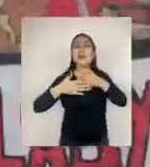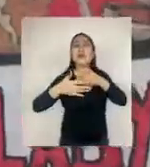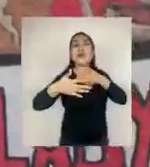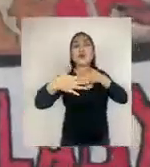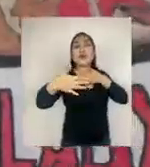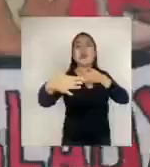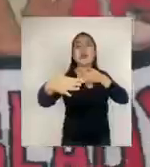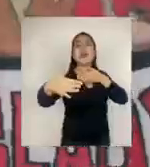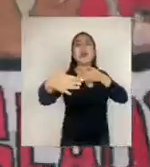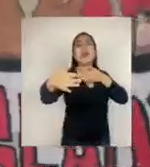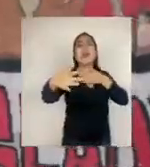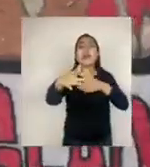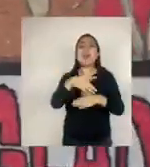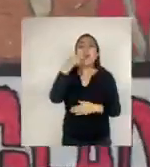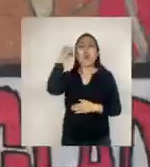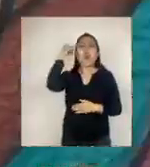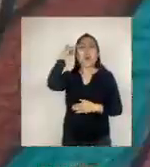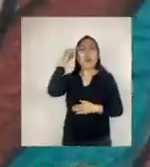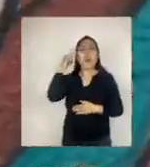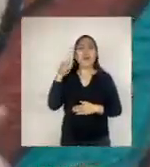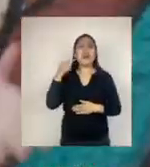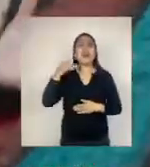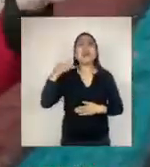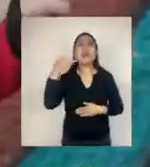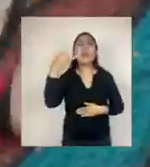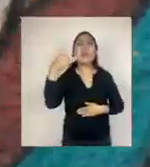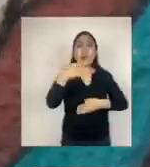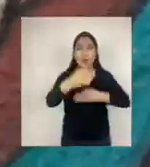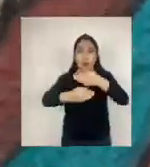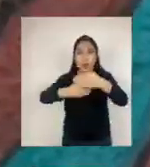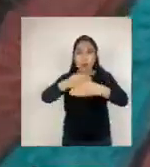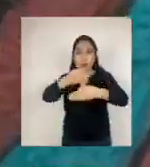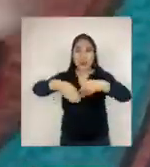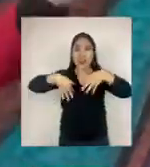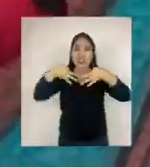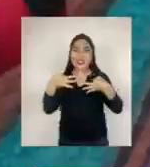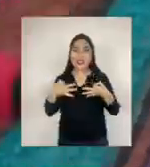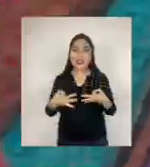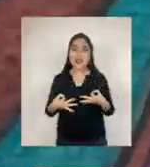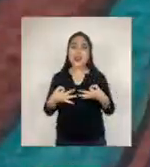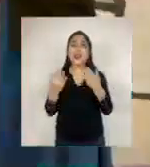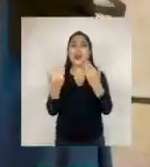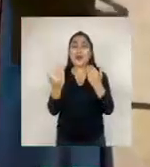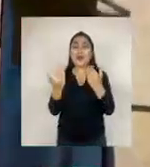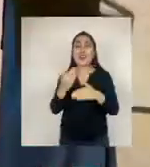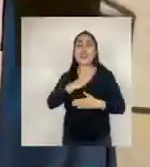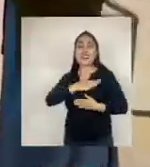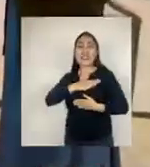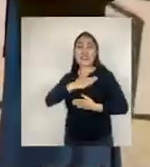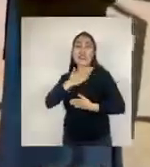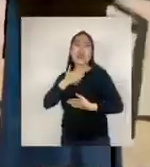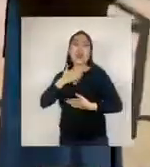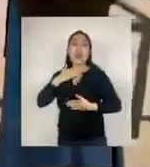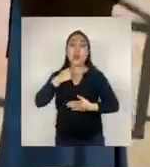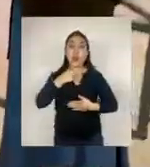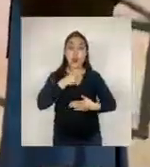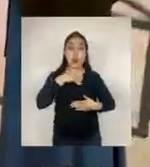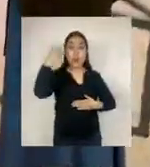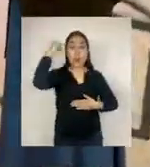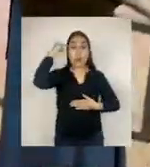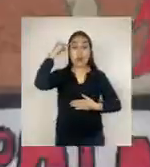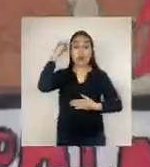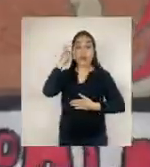que Cristóbal Lagos dice que Hassan baile cueca, dicen que baila muy bien. Eso sí es una mentira.